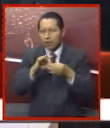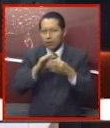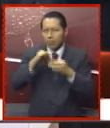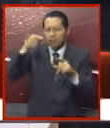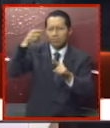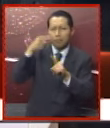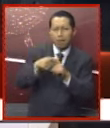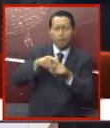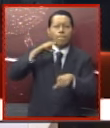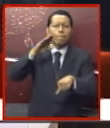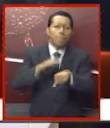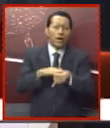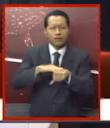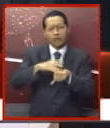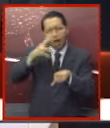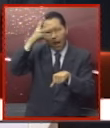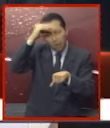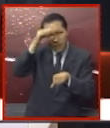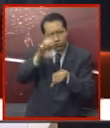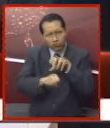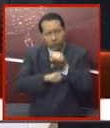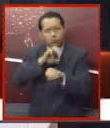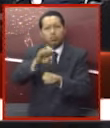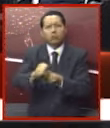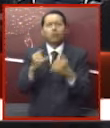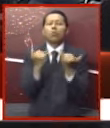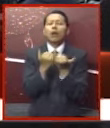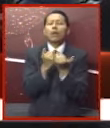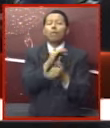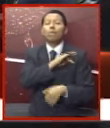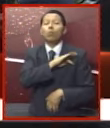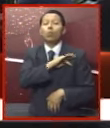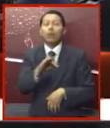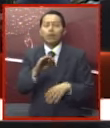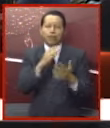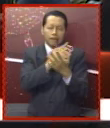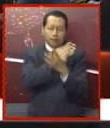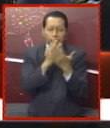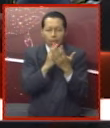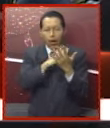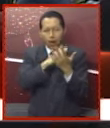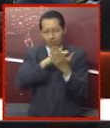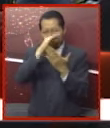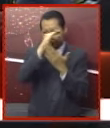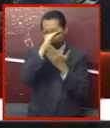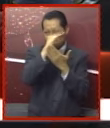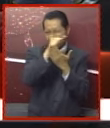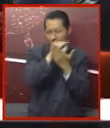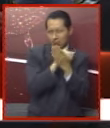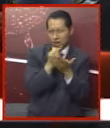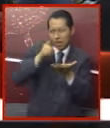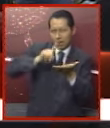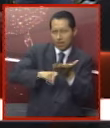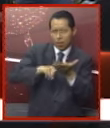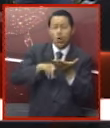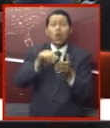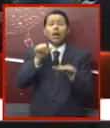la profundidad de los aprendizajes, así como revisar la alineación y secuencia de los contenidos curriculares en cada uno de los